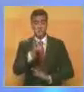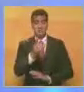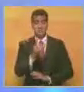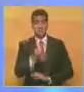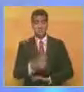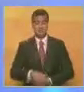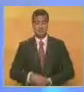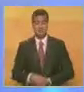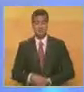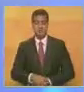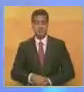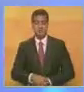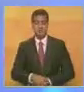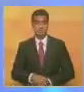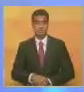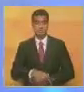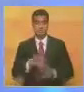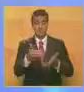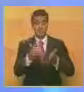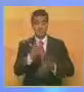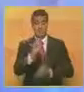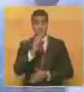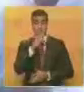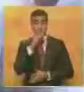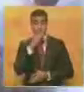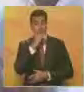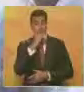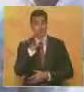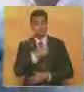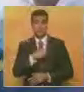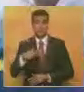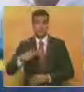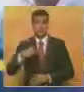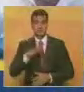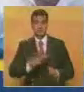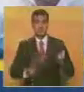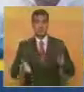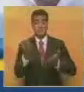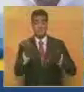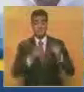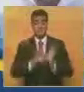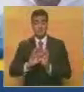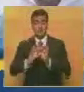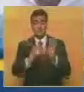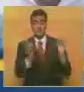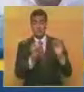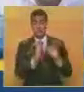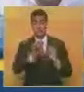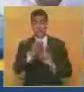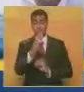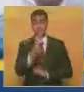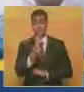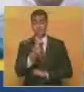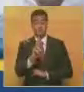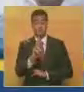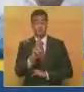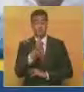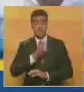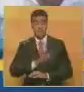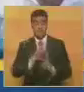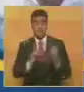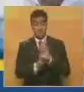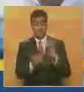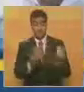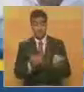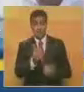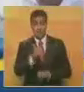y aseguró un triunfo para el 7 de octubre. Estamos impulsando esta alianza, este encuentro con Enrique Capriles, quien se va a convertir